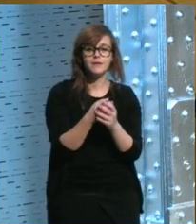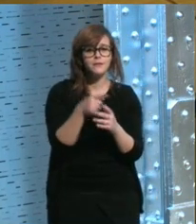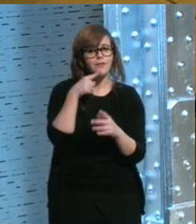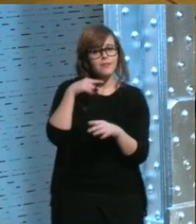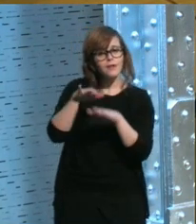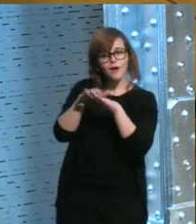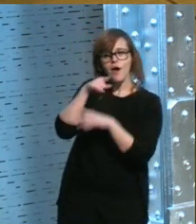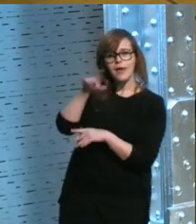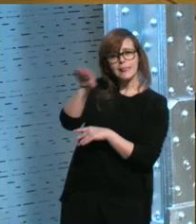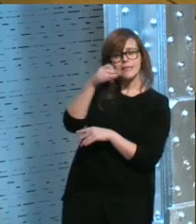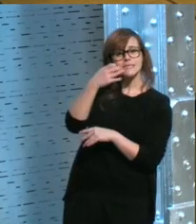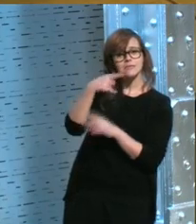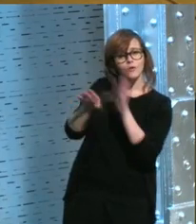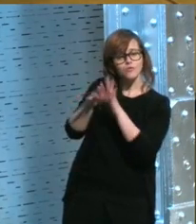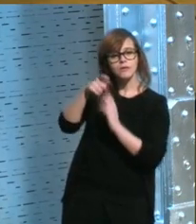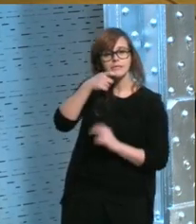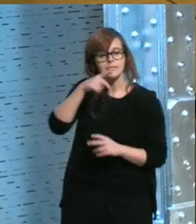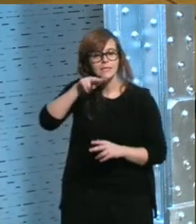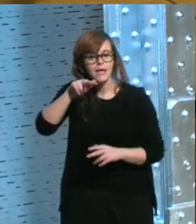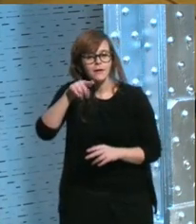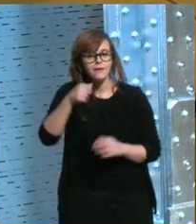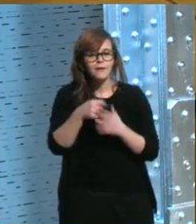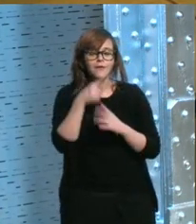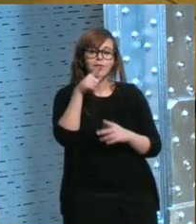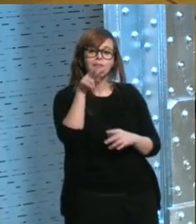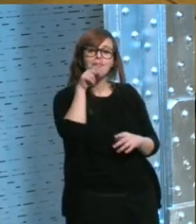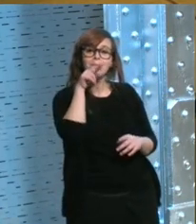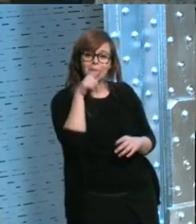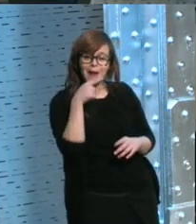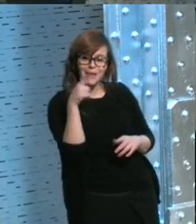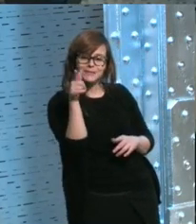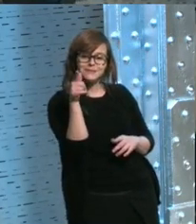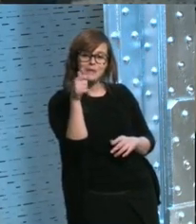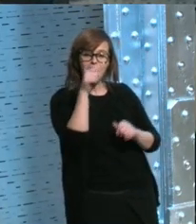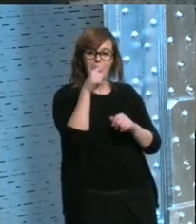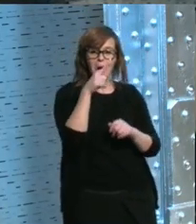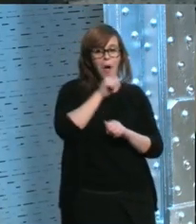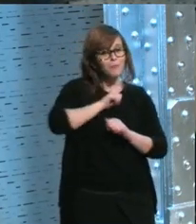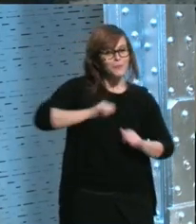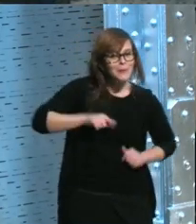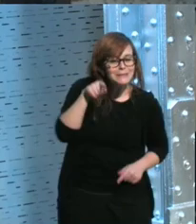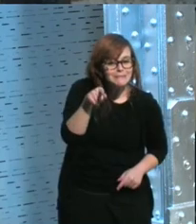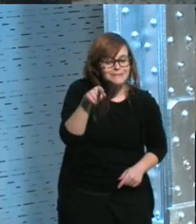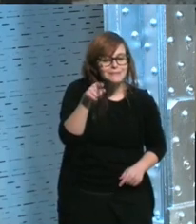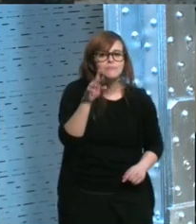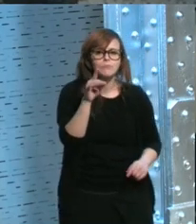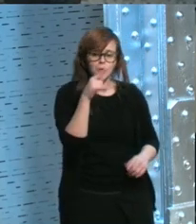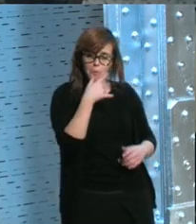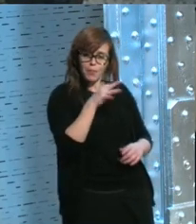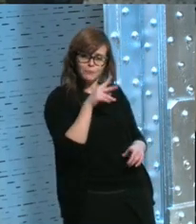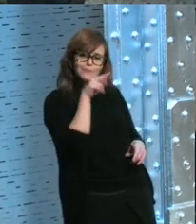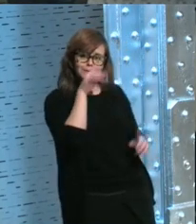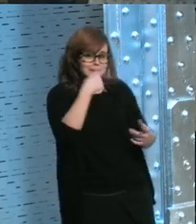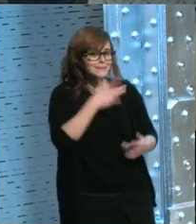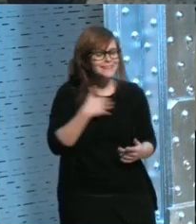en castellano. Como quieras. ¿Falas portugués? Podemos hablar portugués si